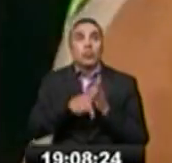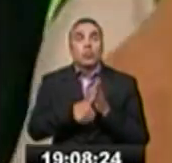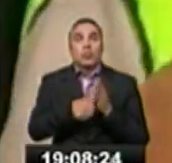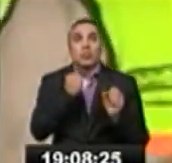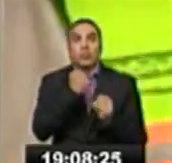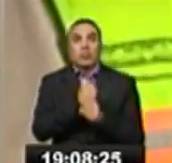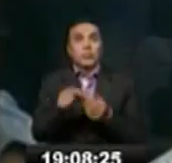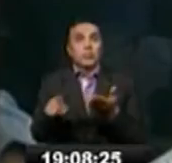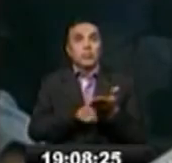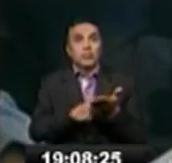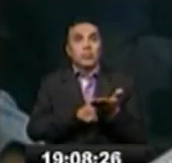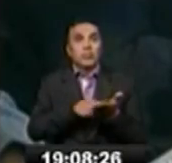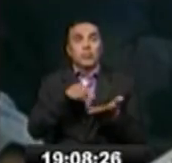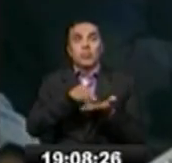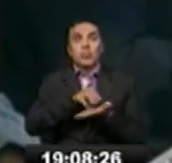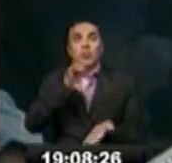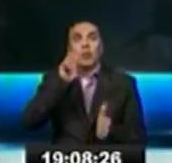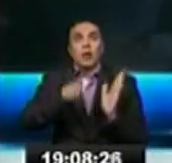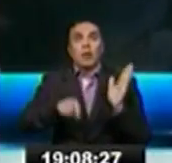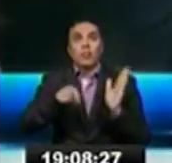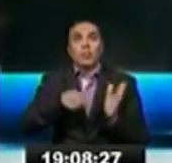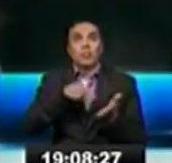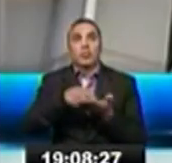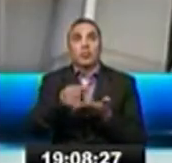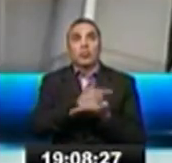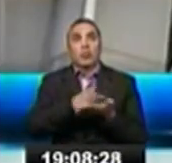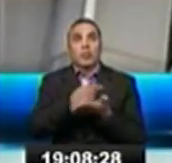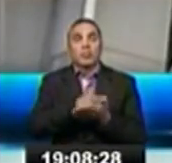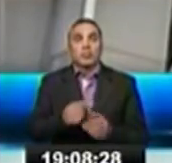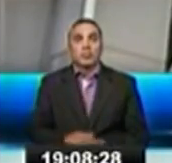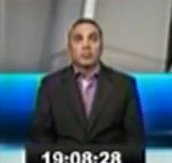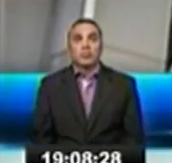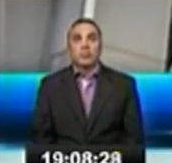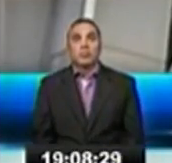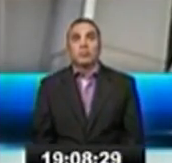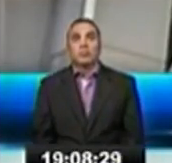en reunirse en el Colegio de Abogados del Guayas. Fabiola Santana, TC Televisión.